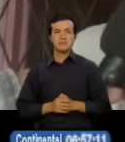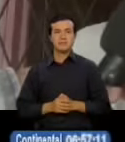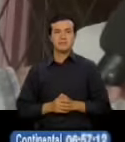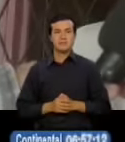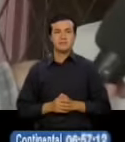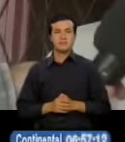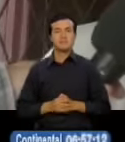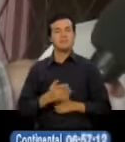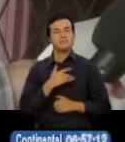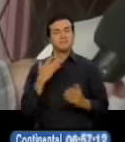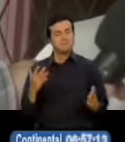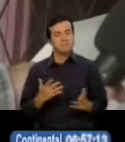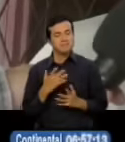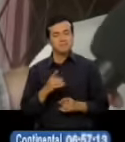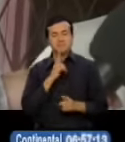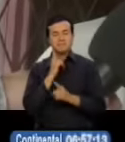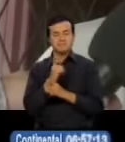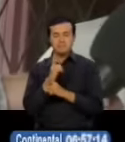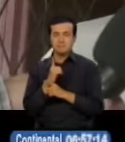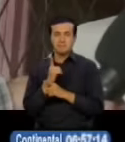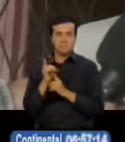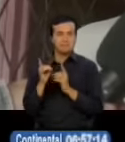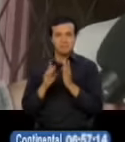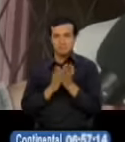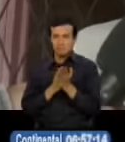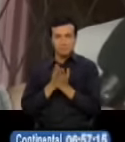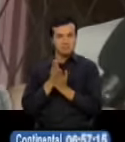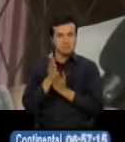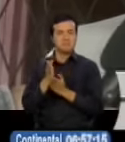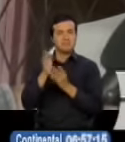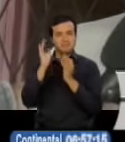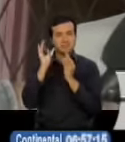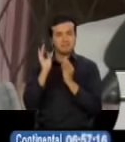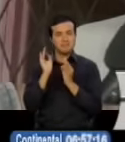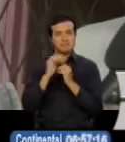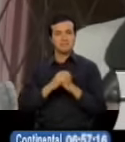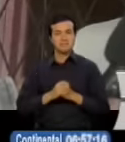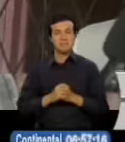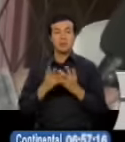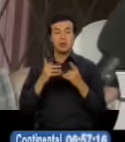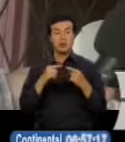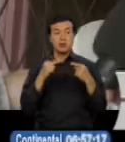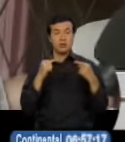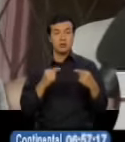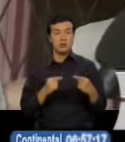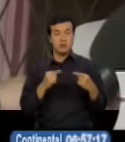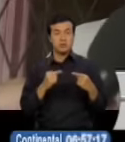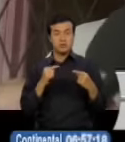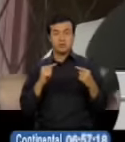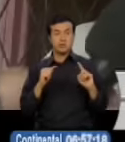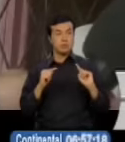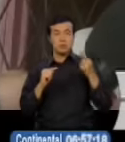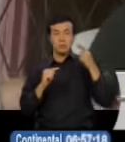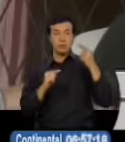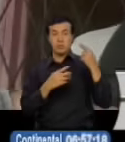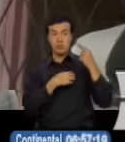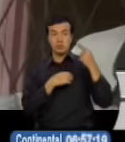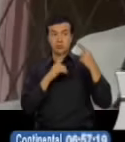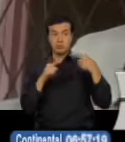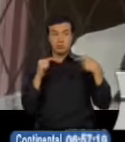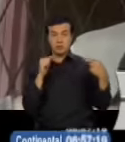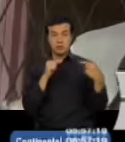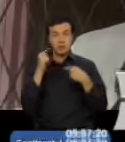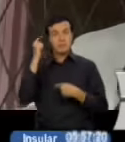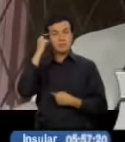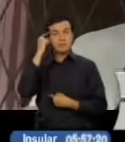Nos motiva, nos ilusiona para seguir en camino. Ahora queremos enfrentar al puntero y, bueno, obviamente